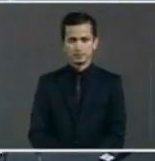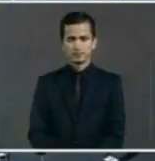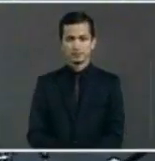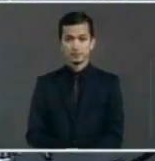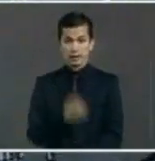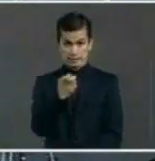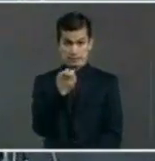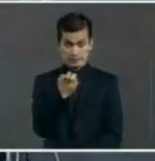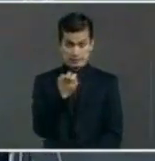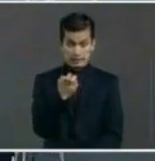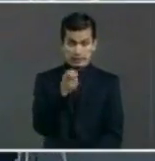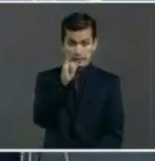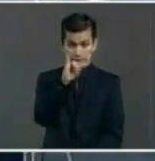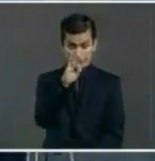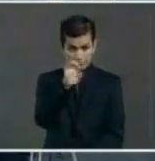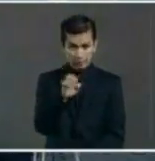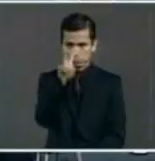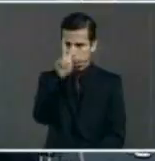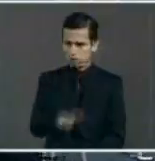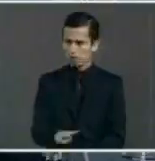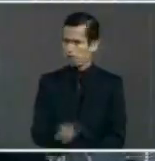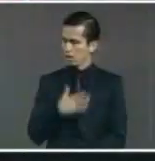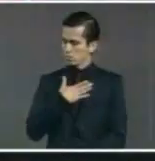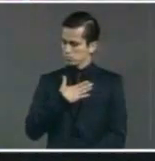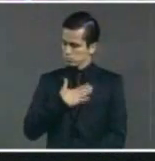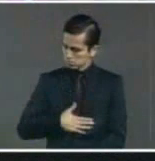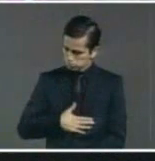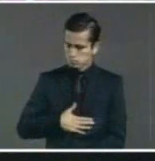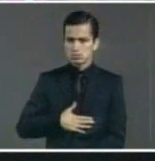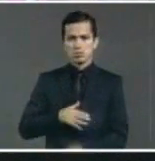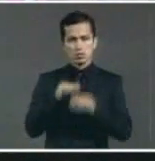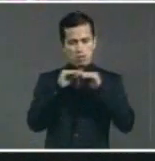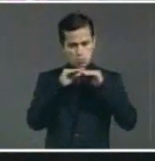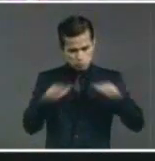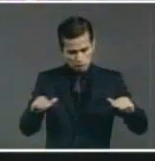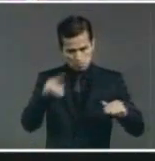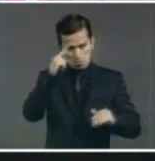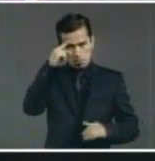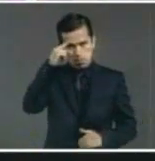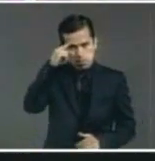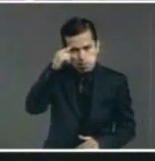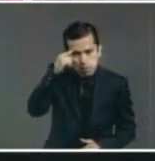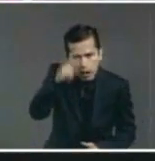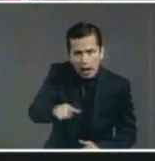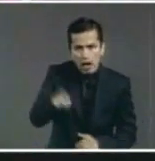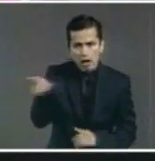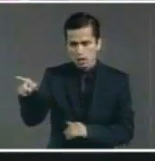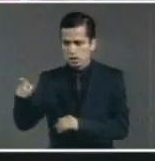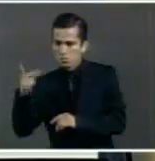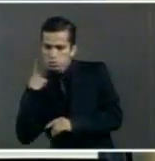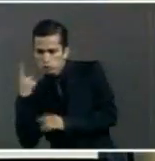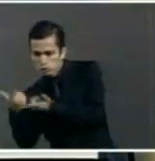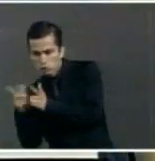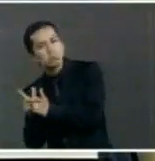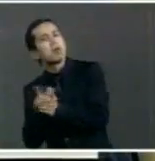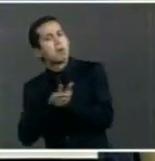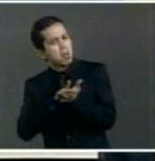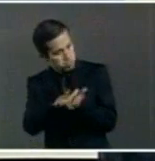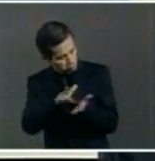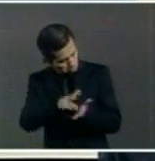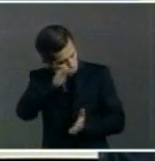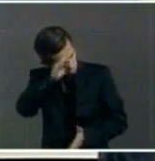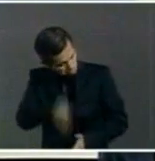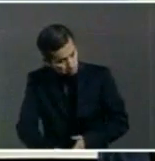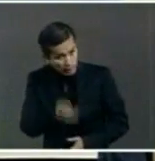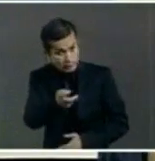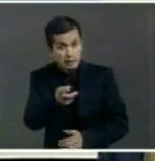una autoridad imparcial, avalada por todos los actores políticos, que es la piedra angular de nuestra democracia